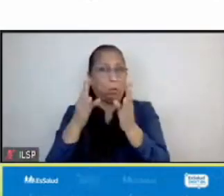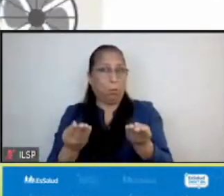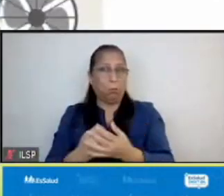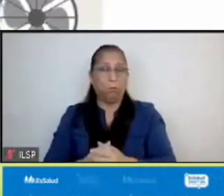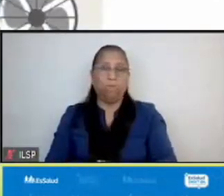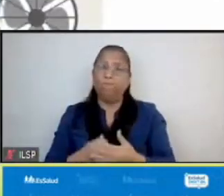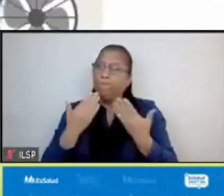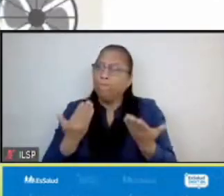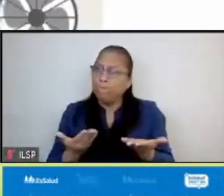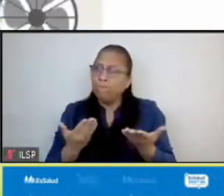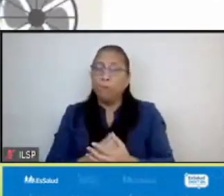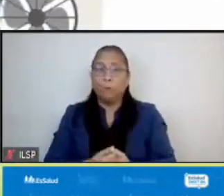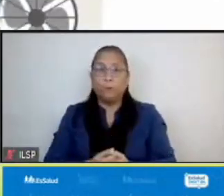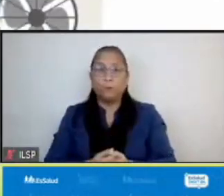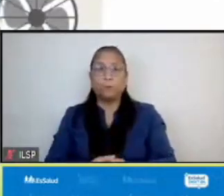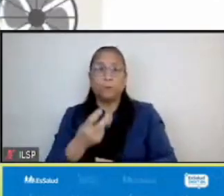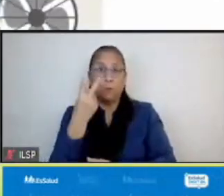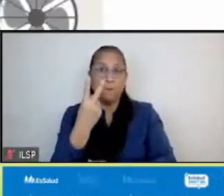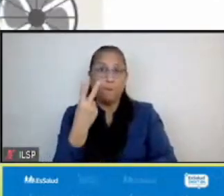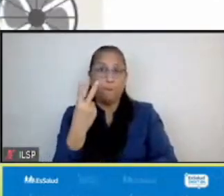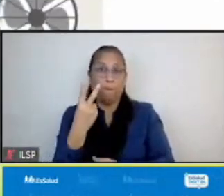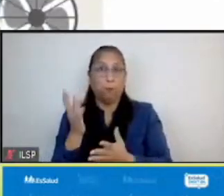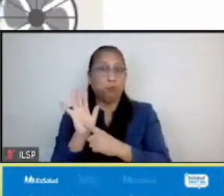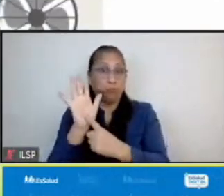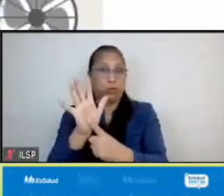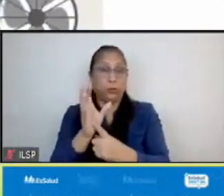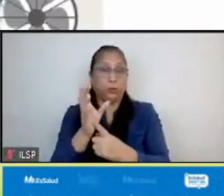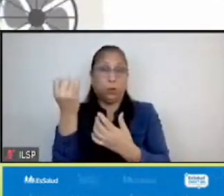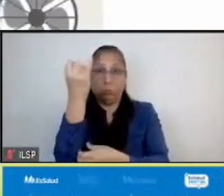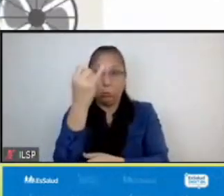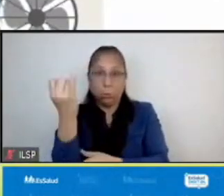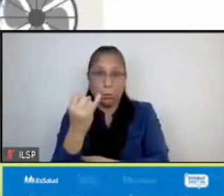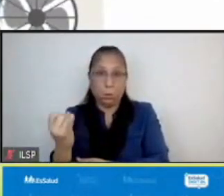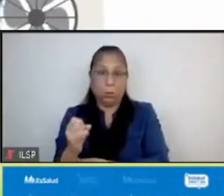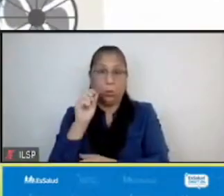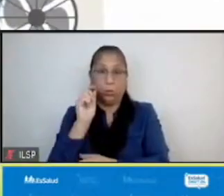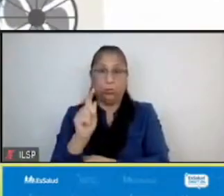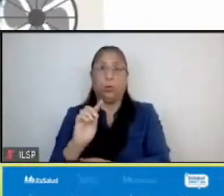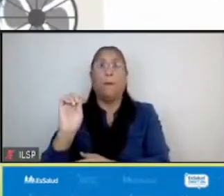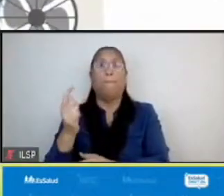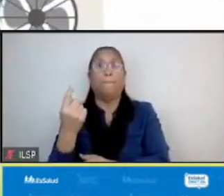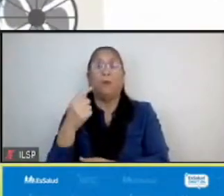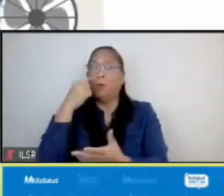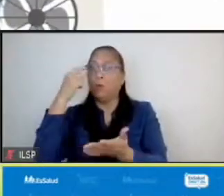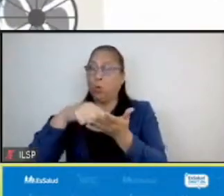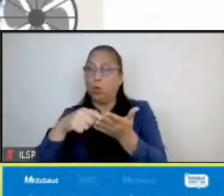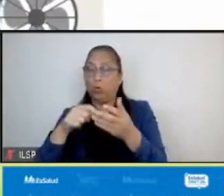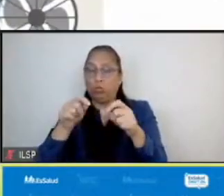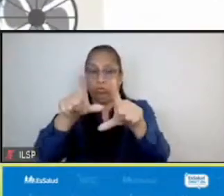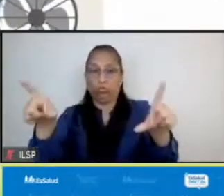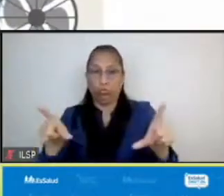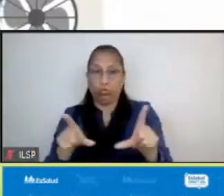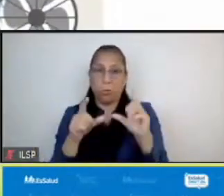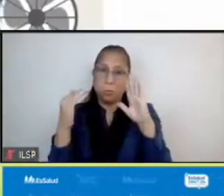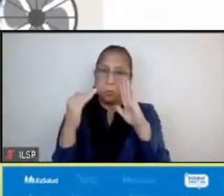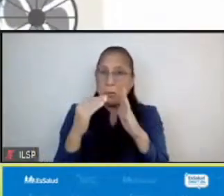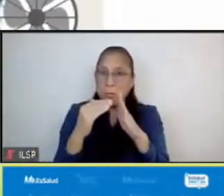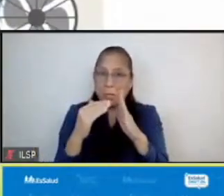Entonces, acá tenemos dos esquemas. Primero, un área de un domicilio, una